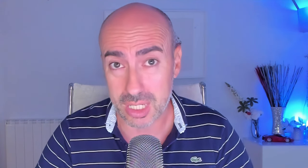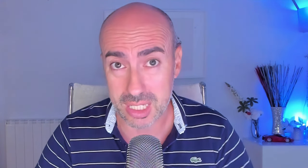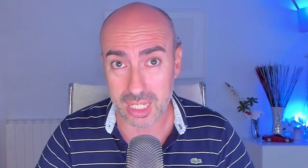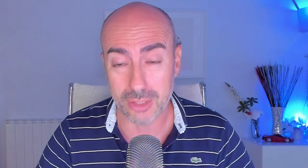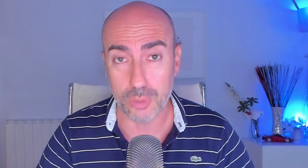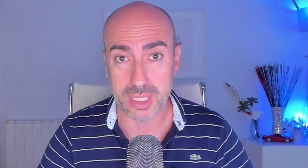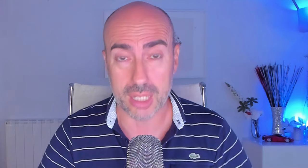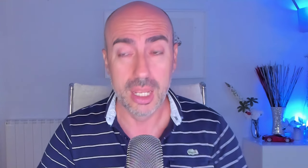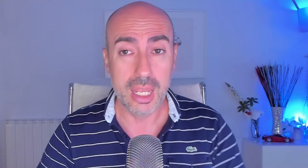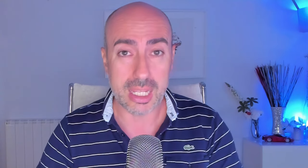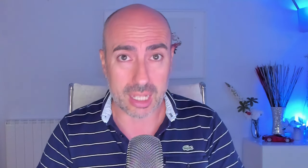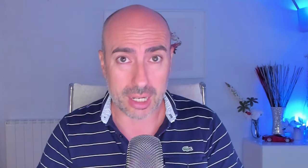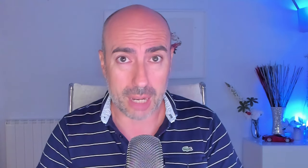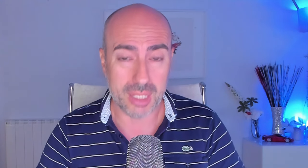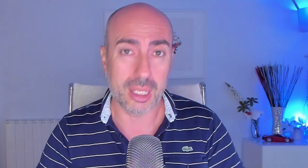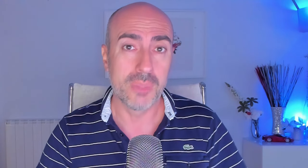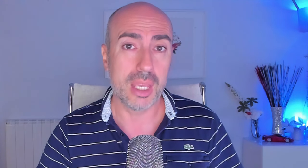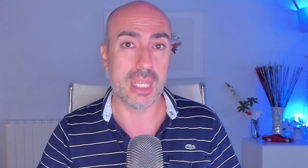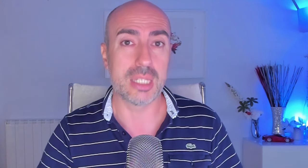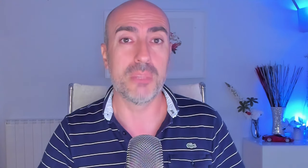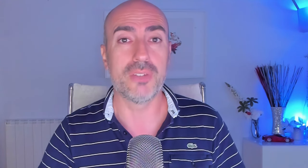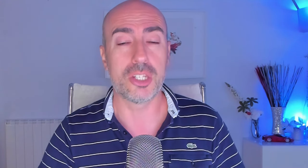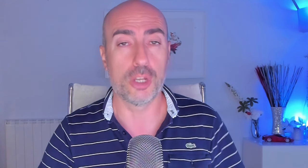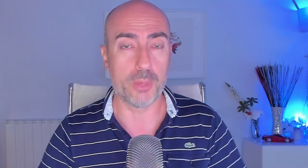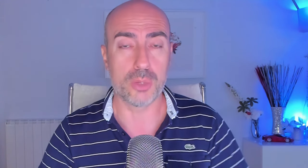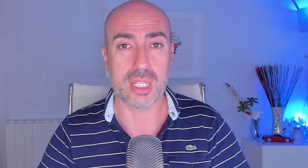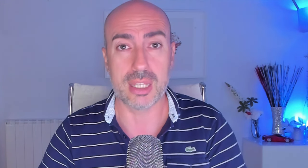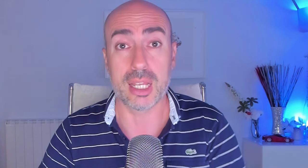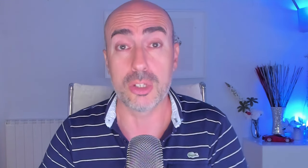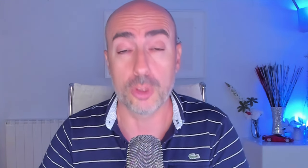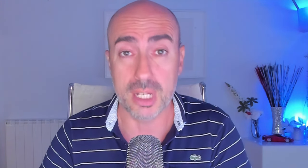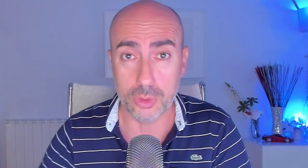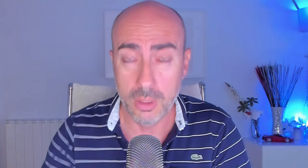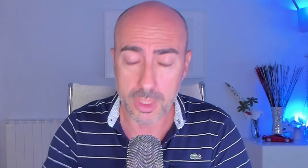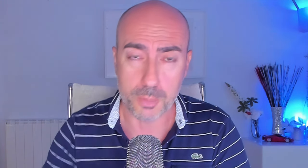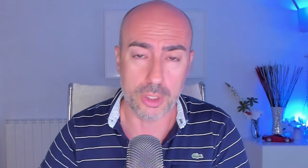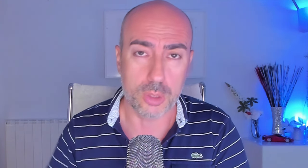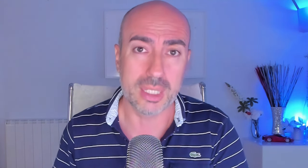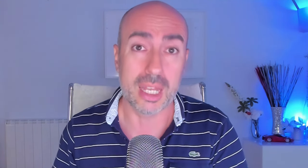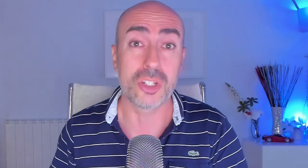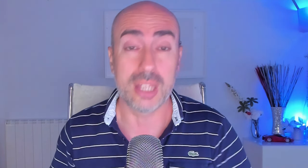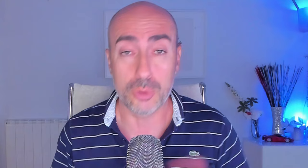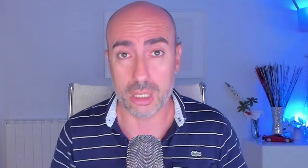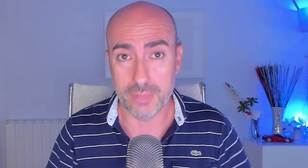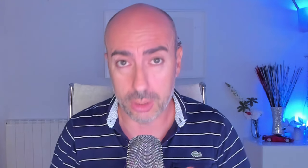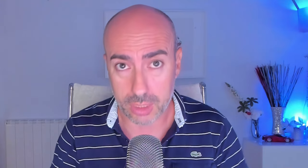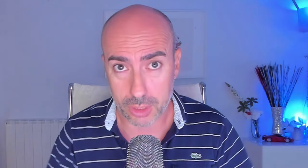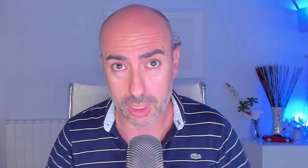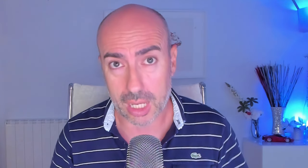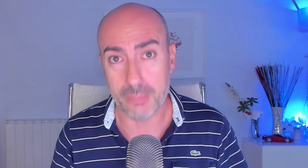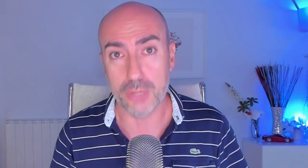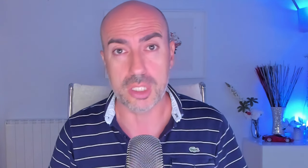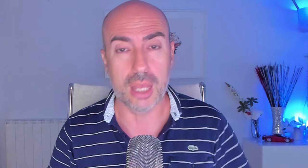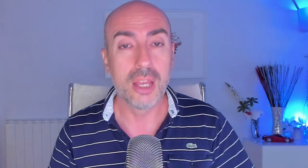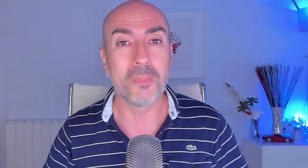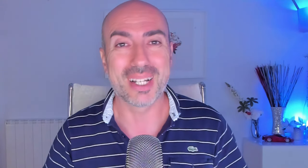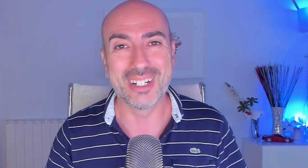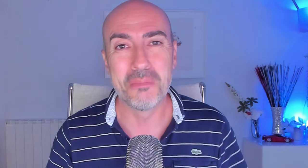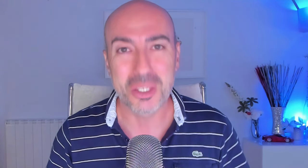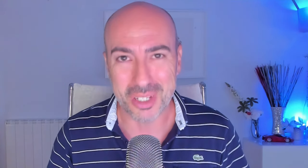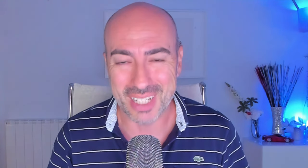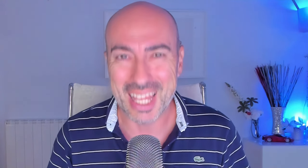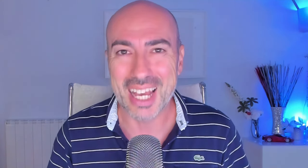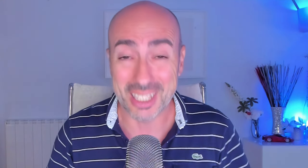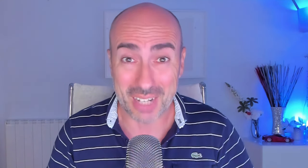y que las cosas sigan como están esta realmente es mi visión pero me gustaa sab qué es lo que opinas tú despo en los comentarios si te ha gustado el vídeo te invito a darle me gusta